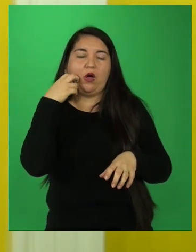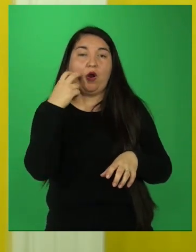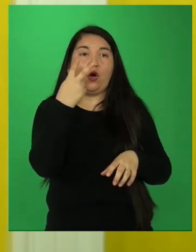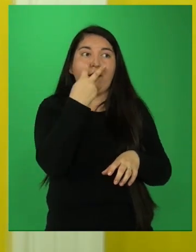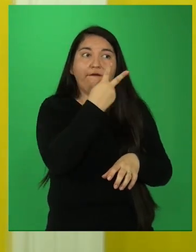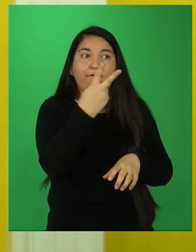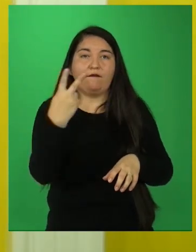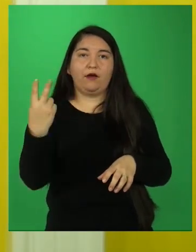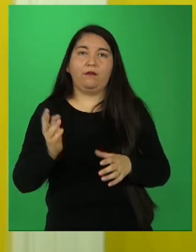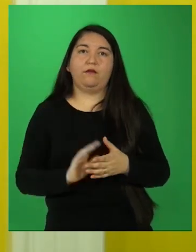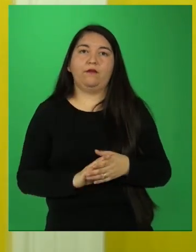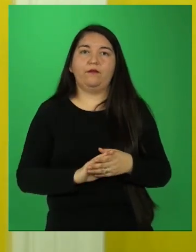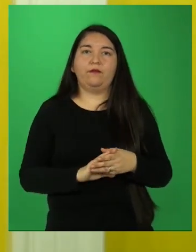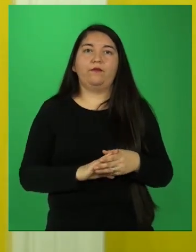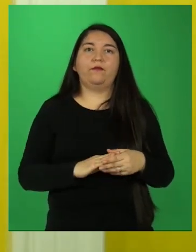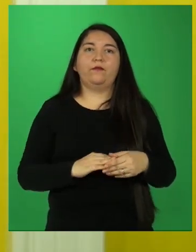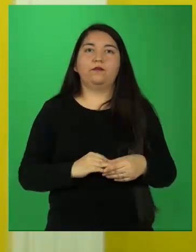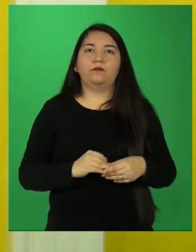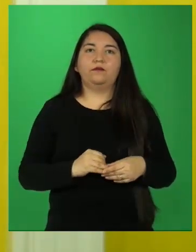ver.